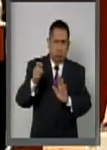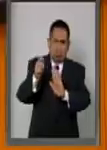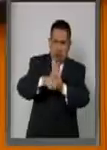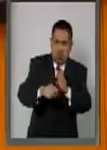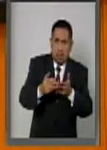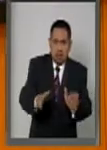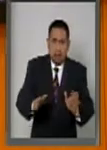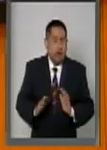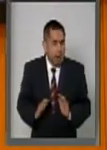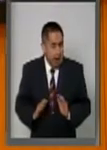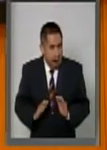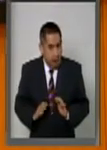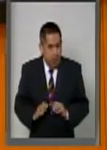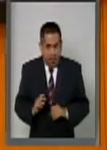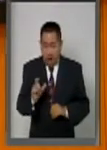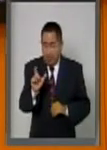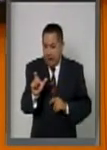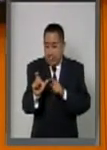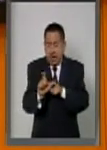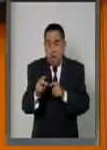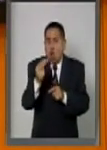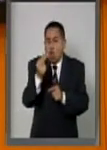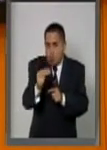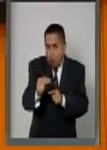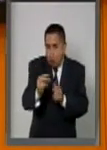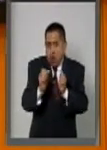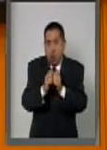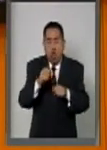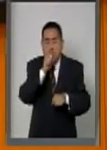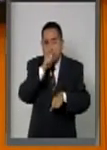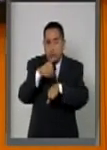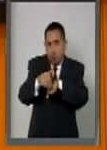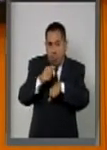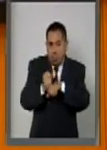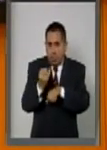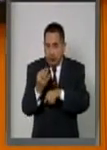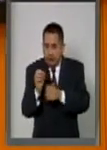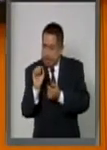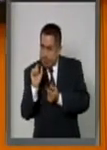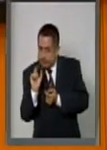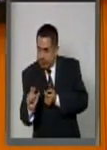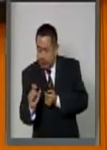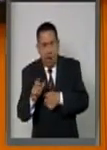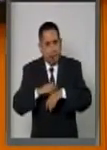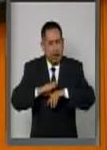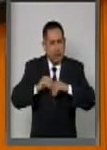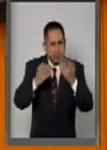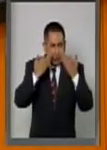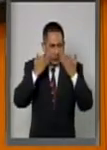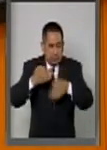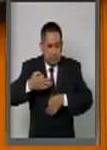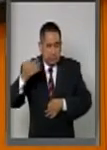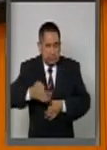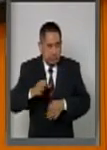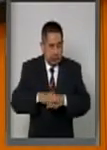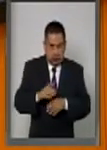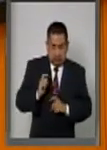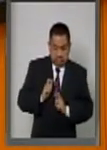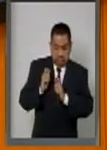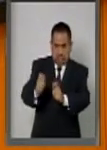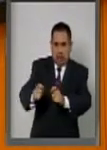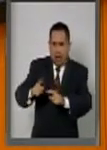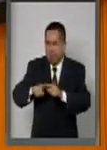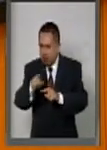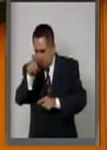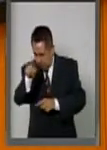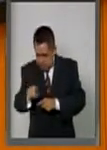tarjeta. La tarjeta sale con nombre y sale con folio, de tal suerte que podemos verificar al momento de la entrega que el